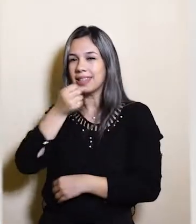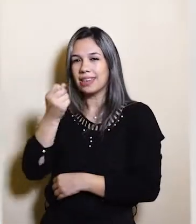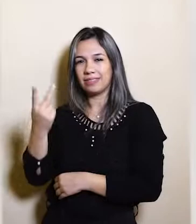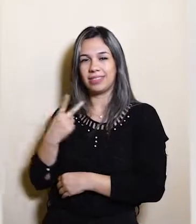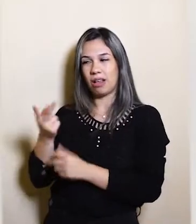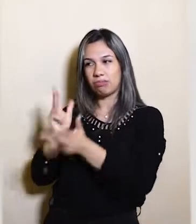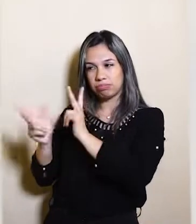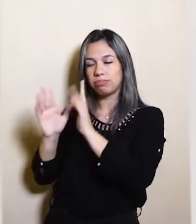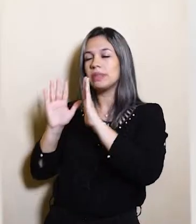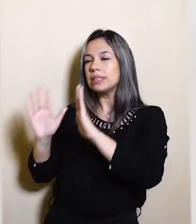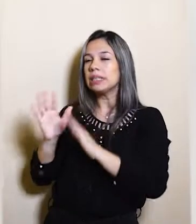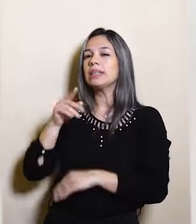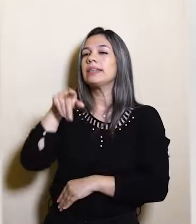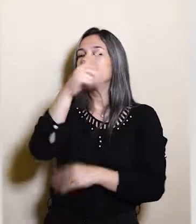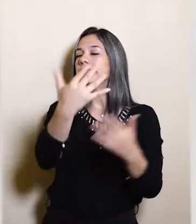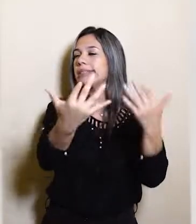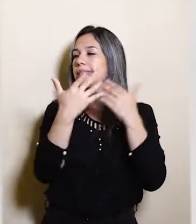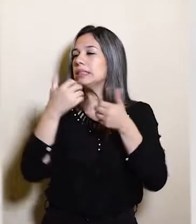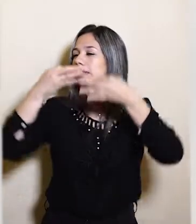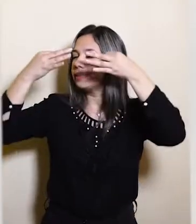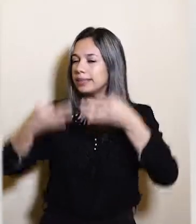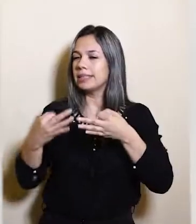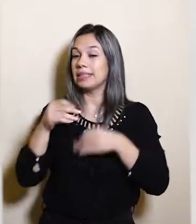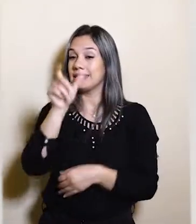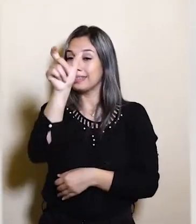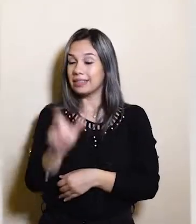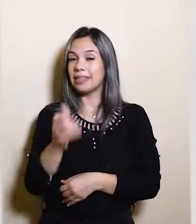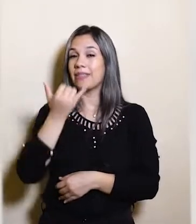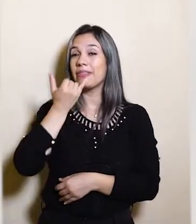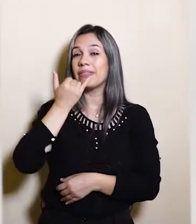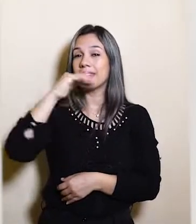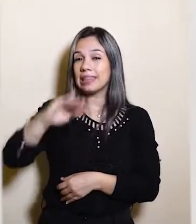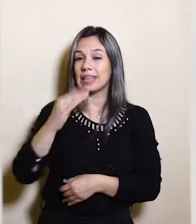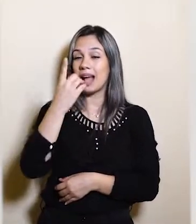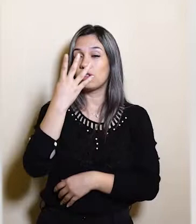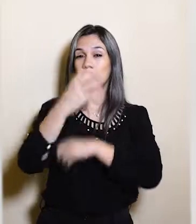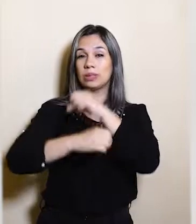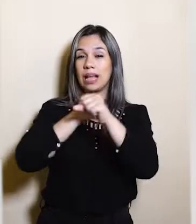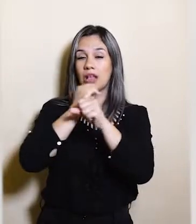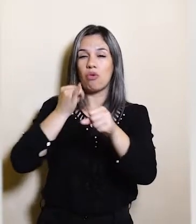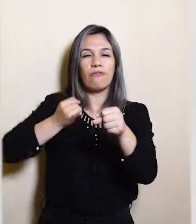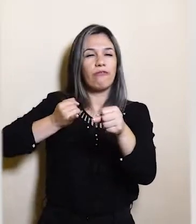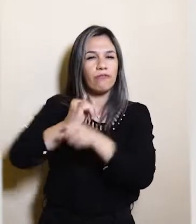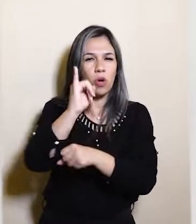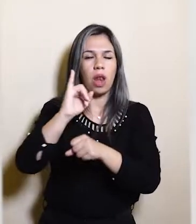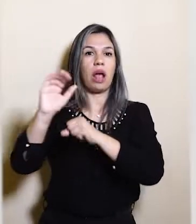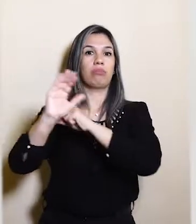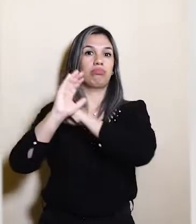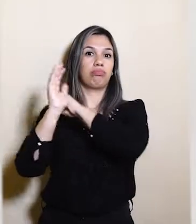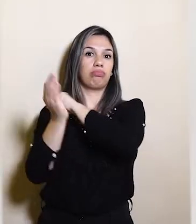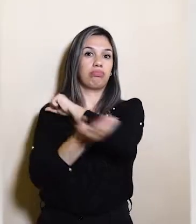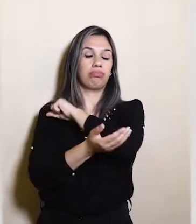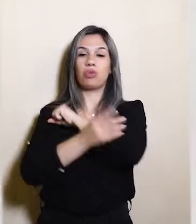Erika, puntualmente lo que le sucede a una niña que, producto de una violación, de un abuso, queda embarazada